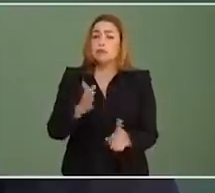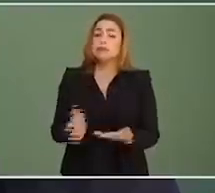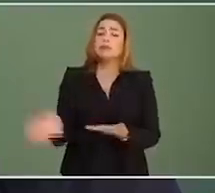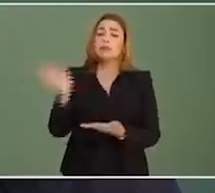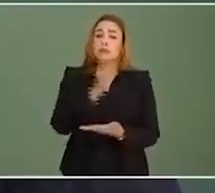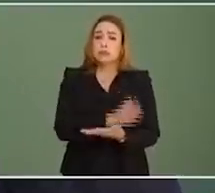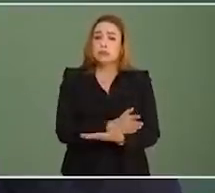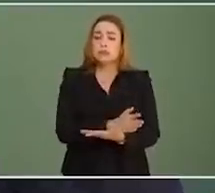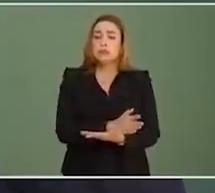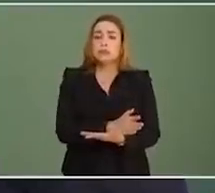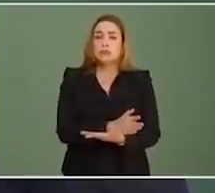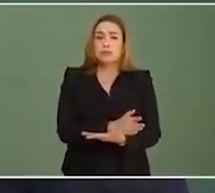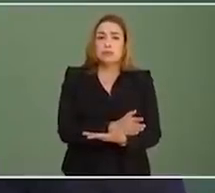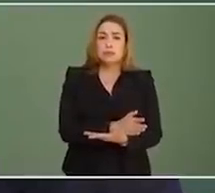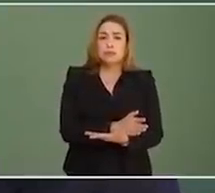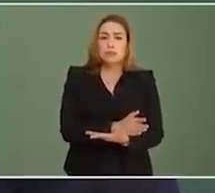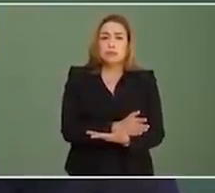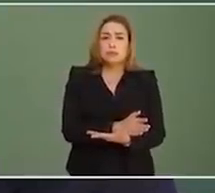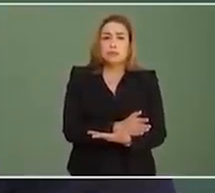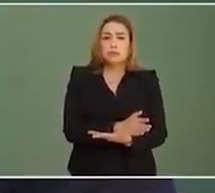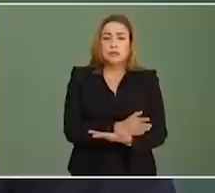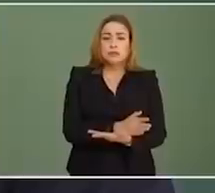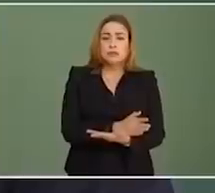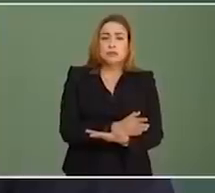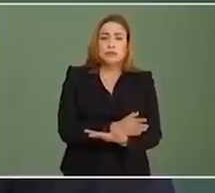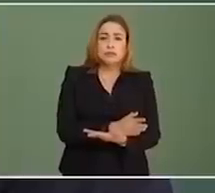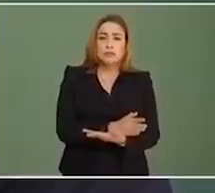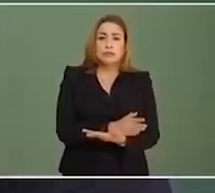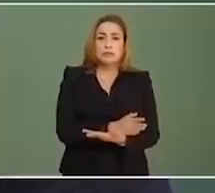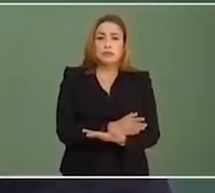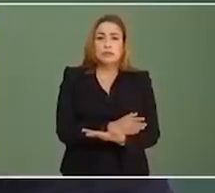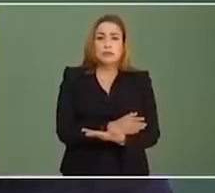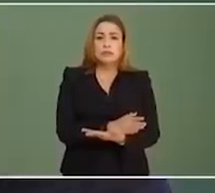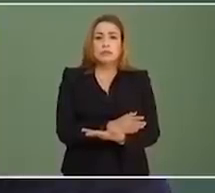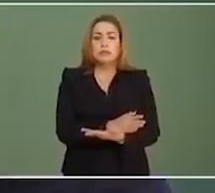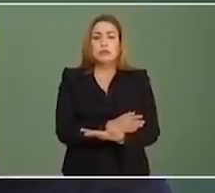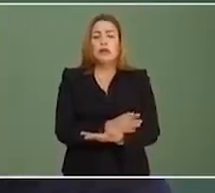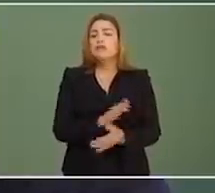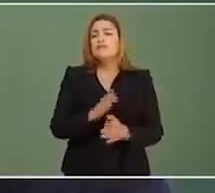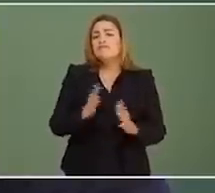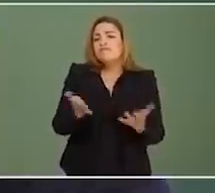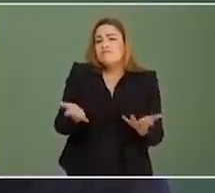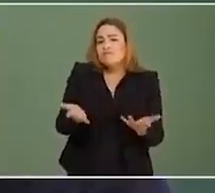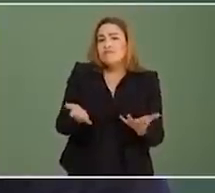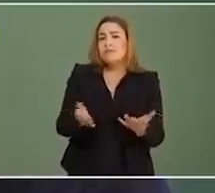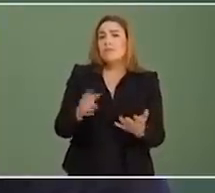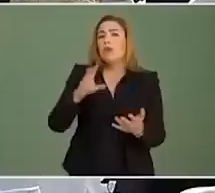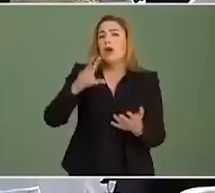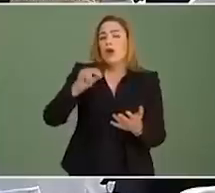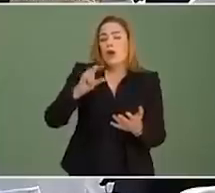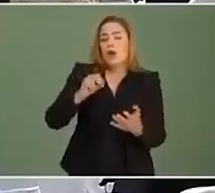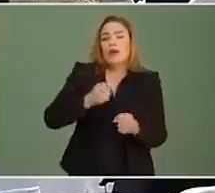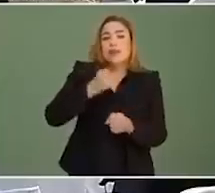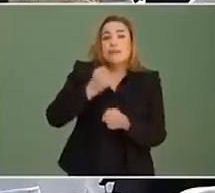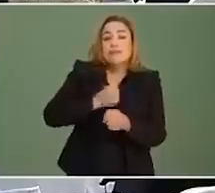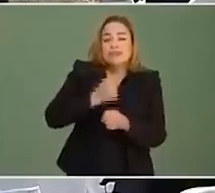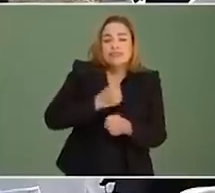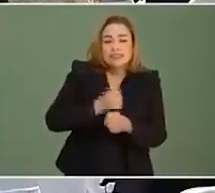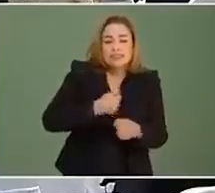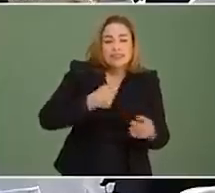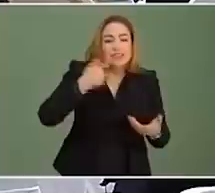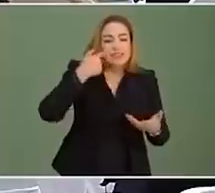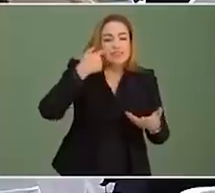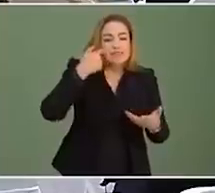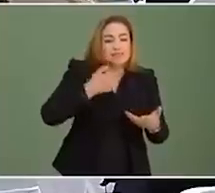sino porque no sé y planifica lo suficiente el